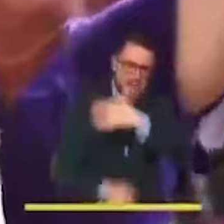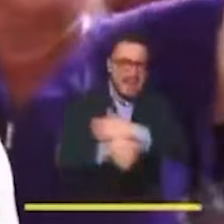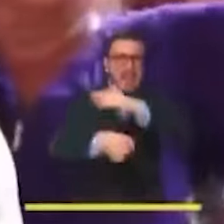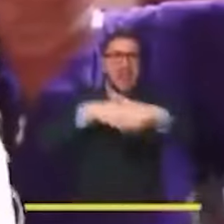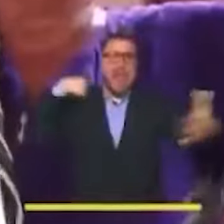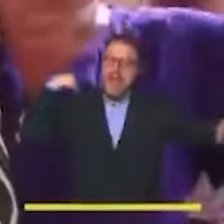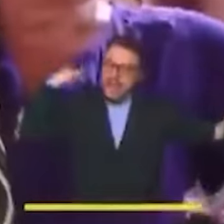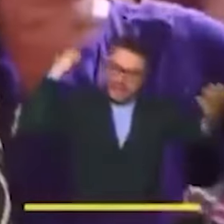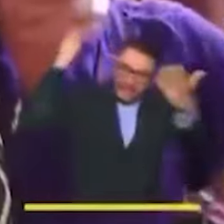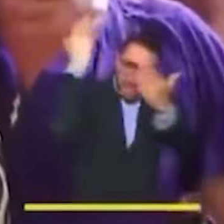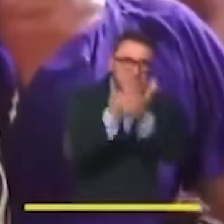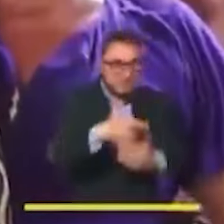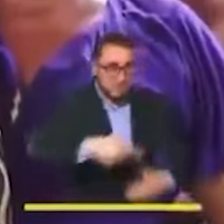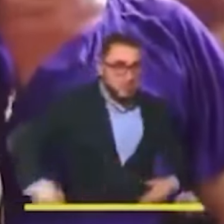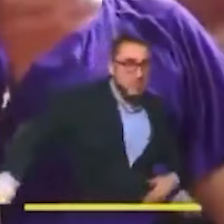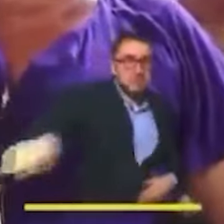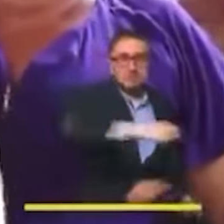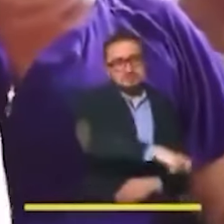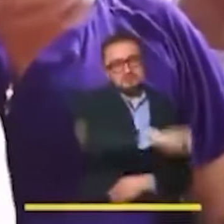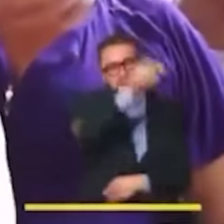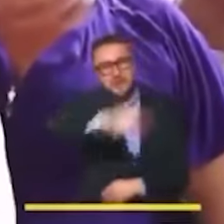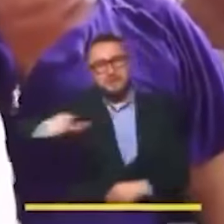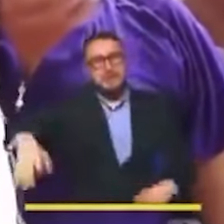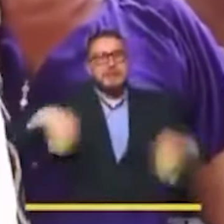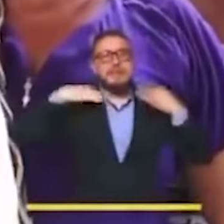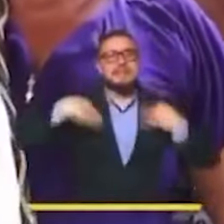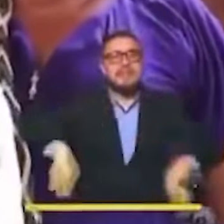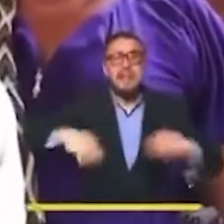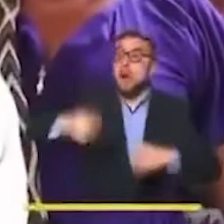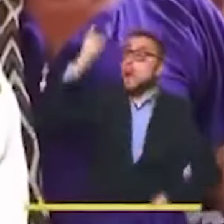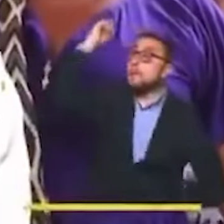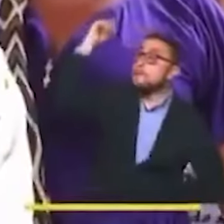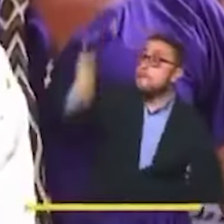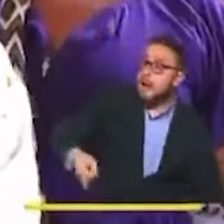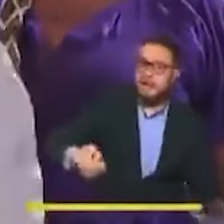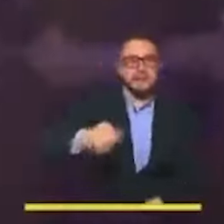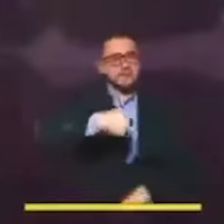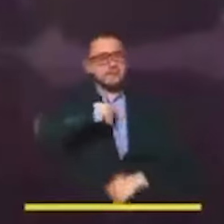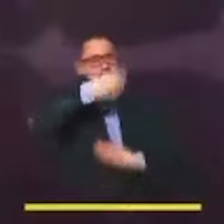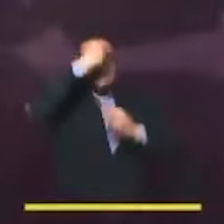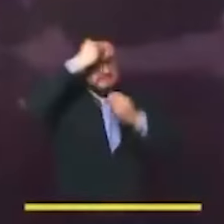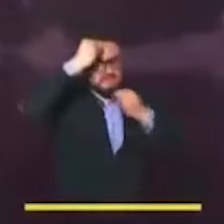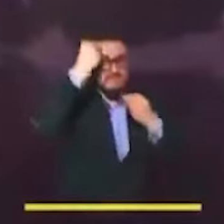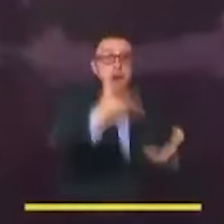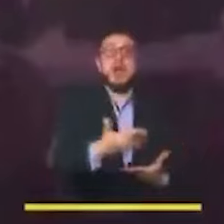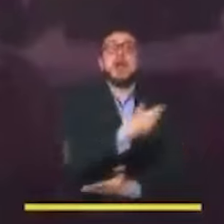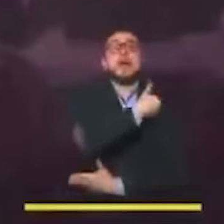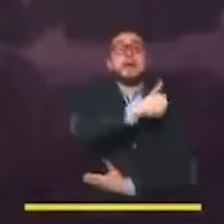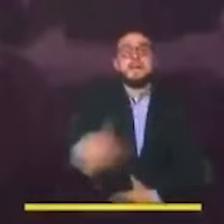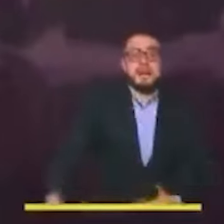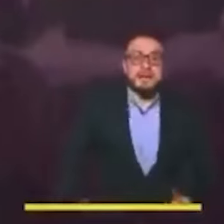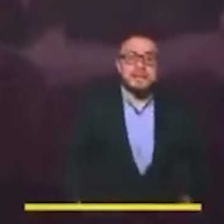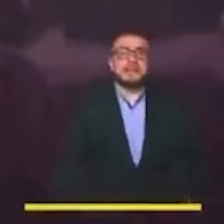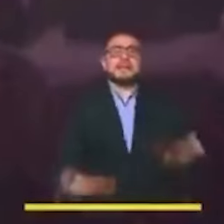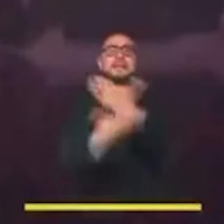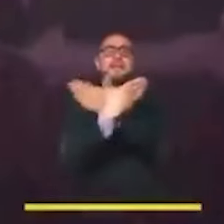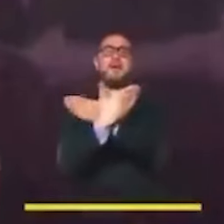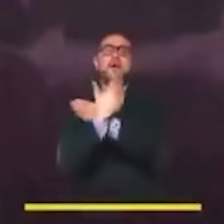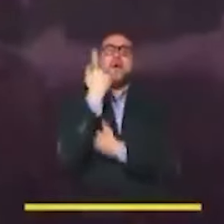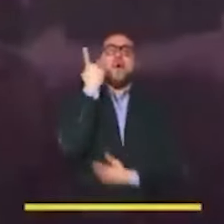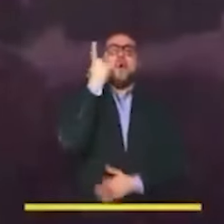hacia donde el pueblo colombiano ordene. El presidente de la República solo tiene